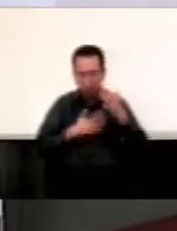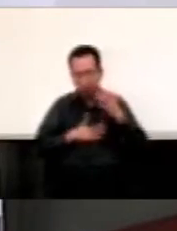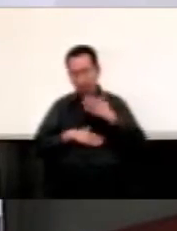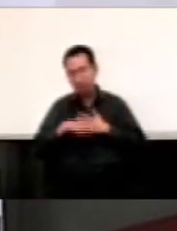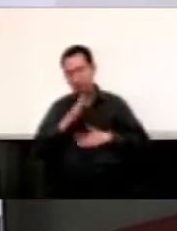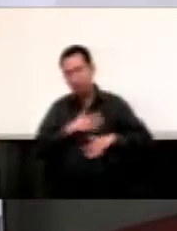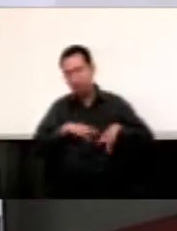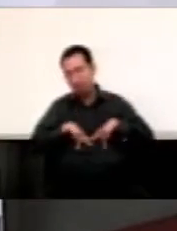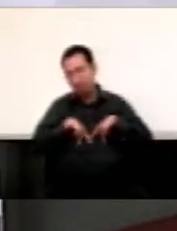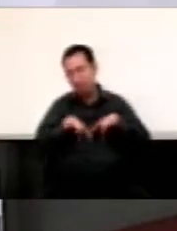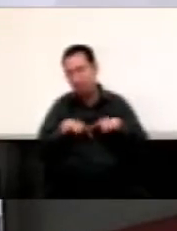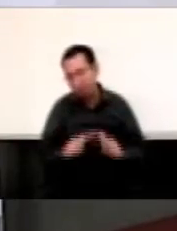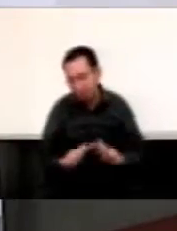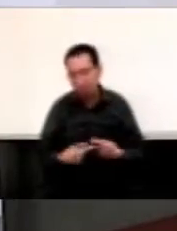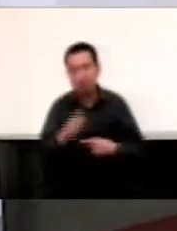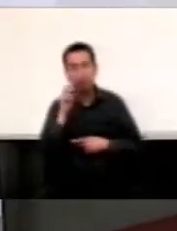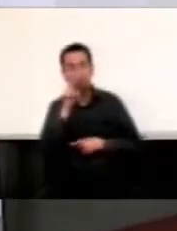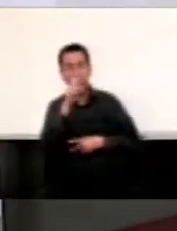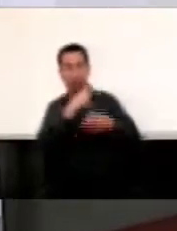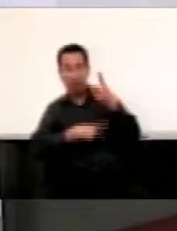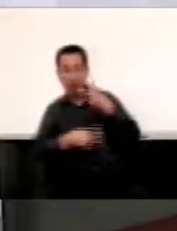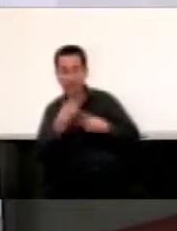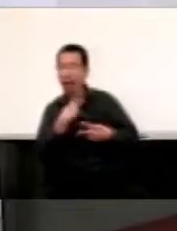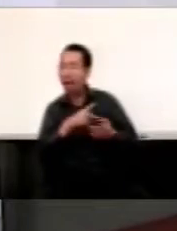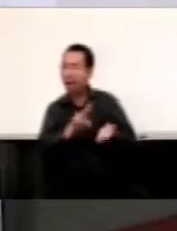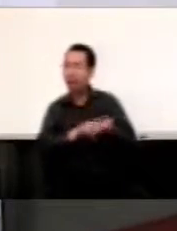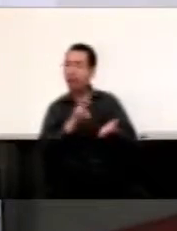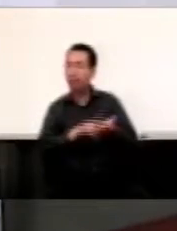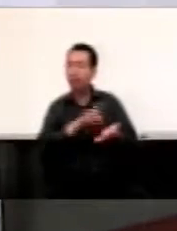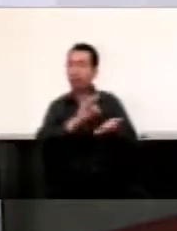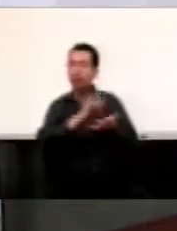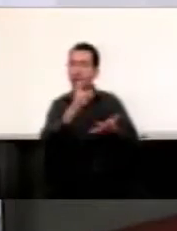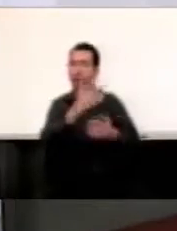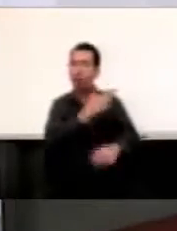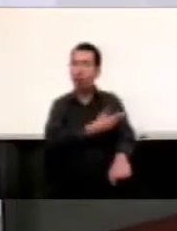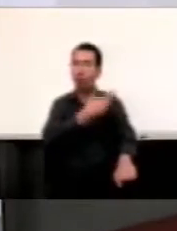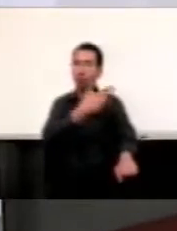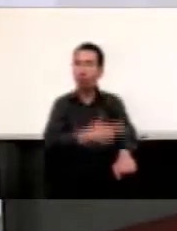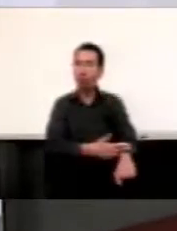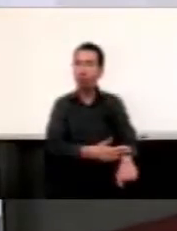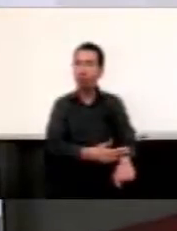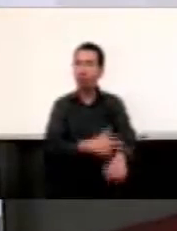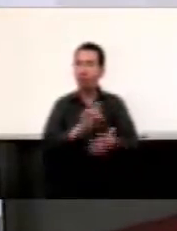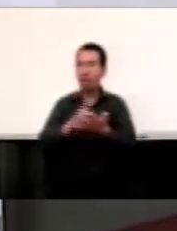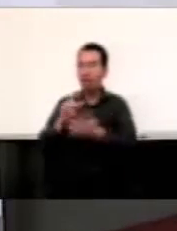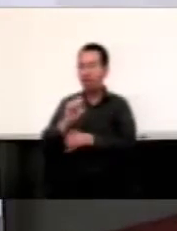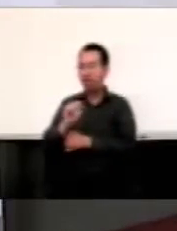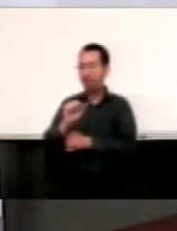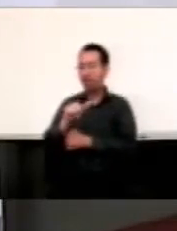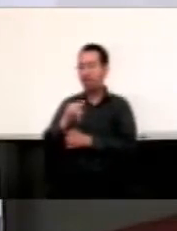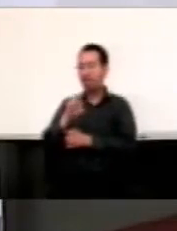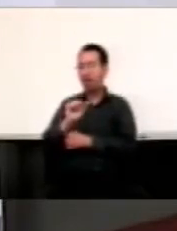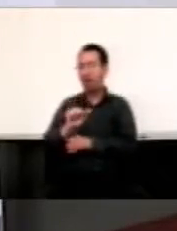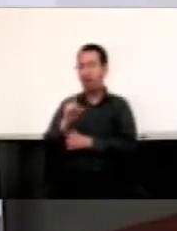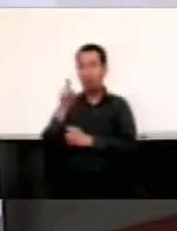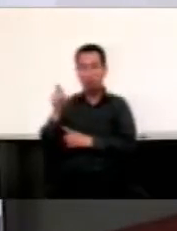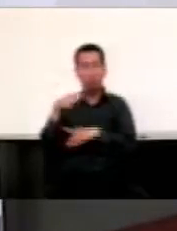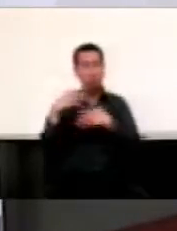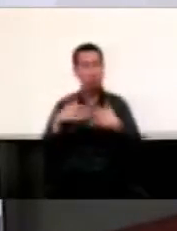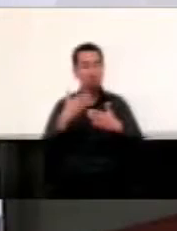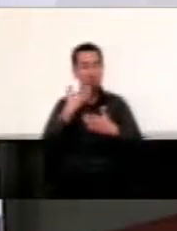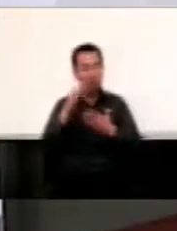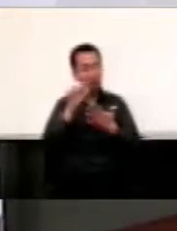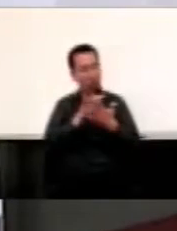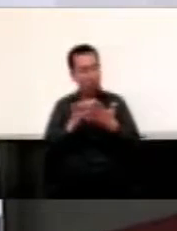que estén aquí presentes para nosotros es muy valioso, de verdad. Y gracias, consejera Sandra, por organizar,